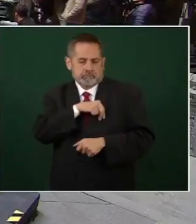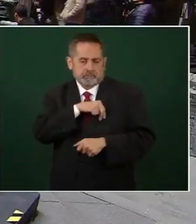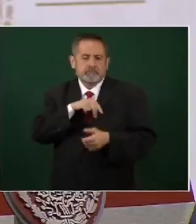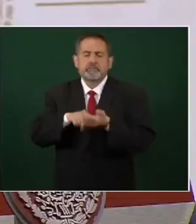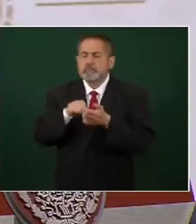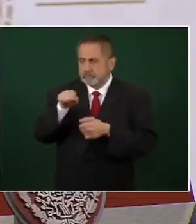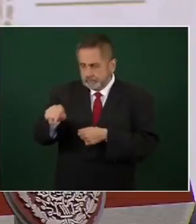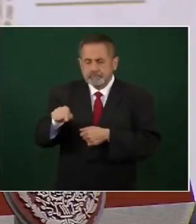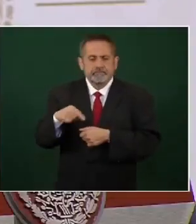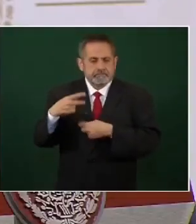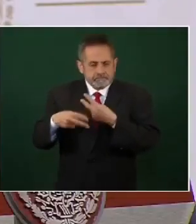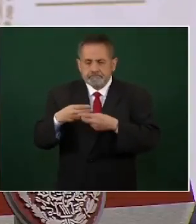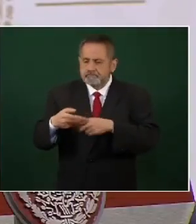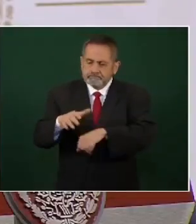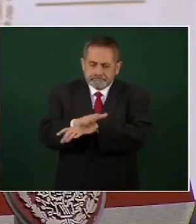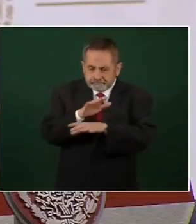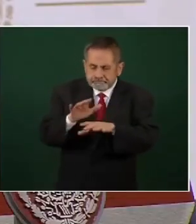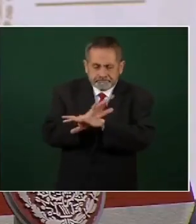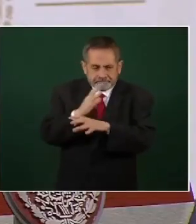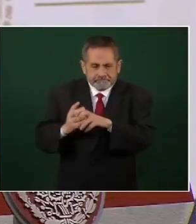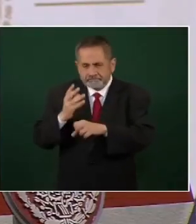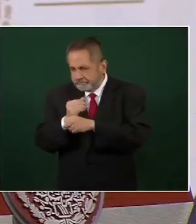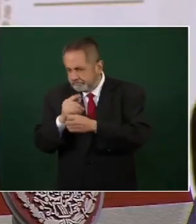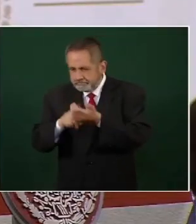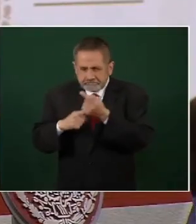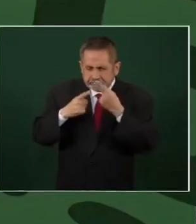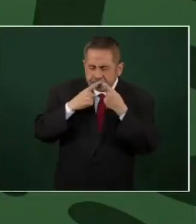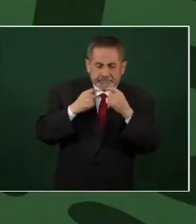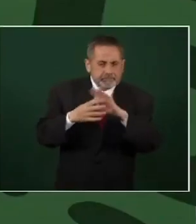a cabo cambios importantes.